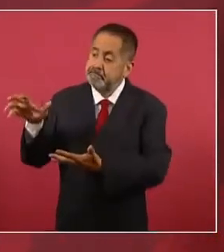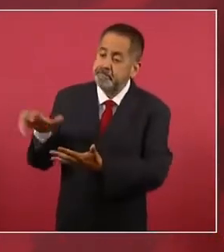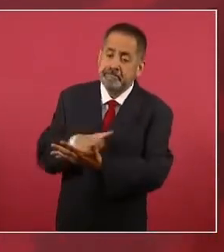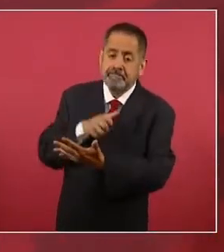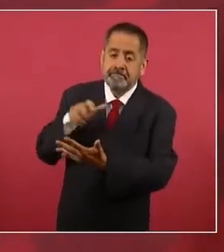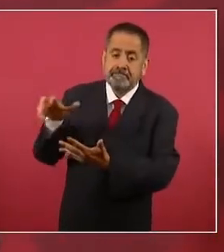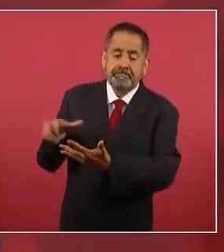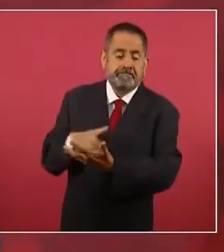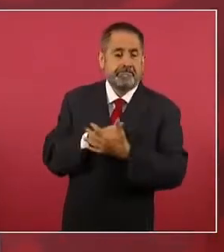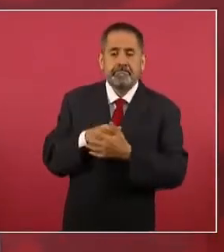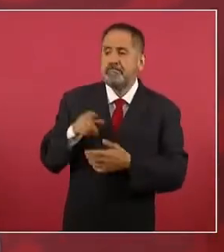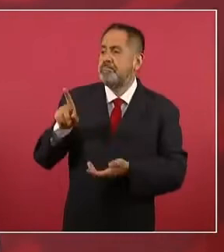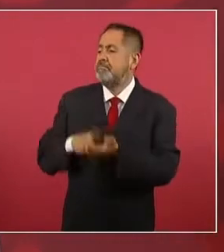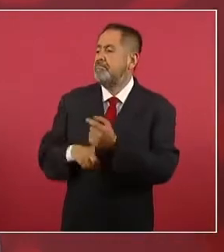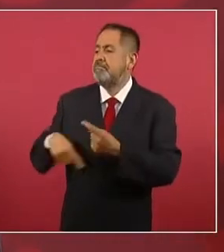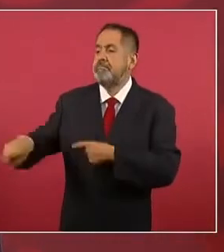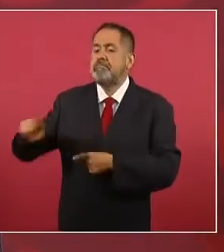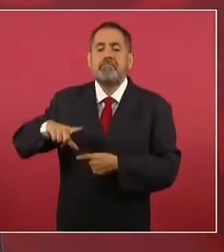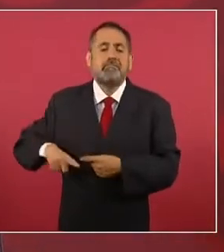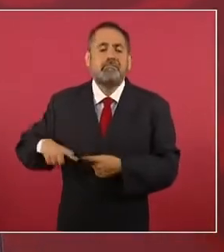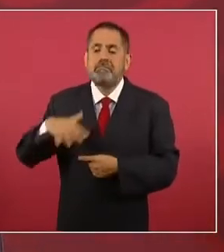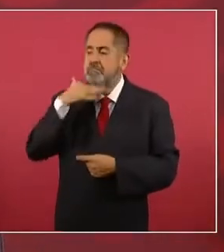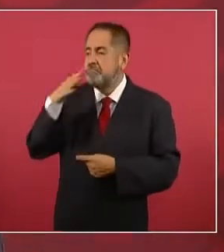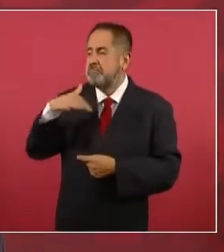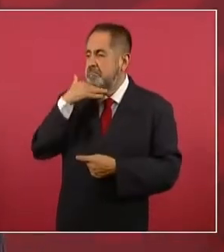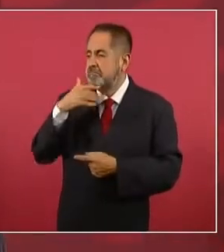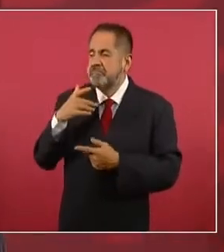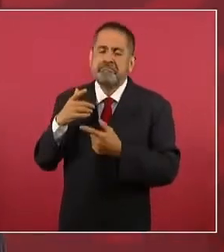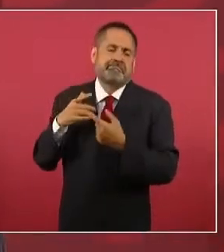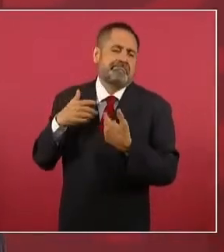de un régimen corrupto.